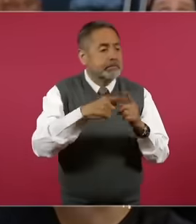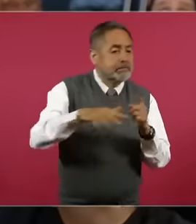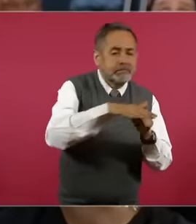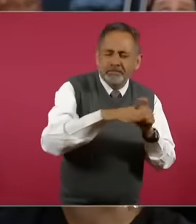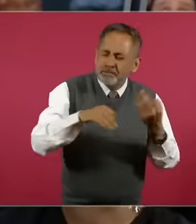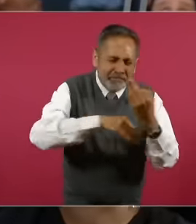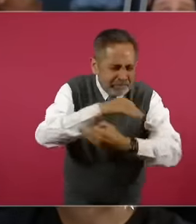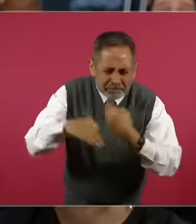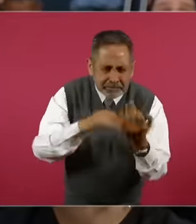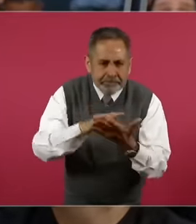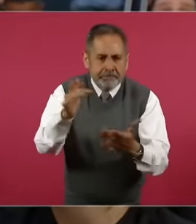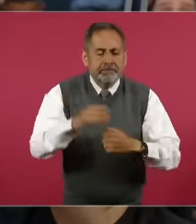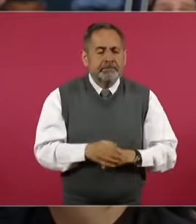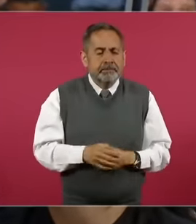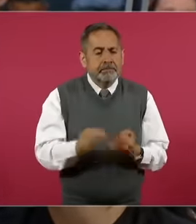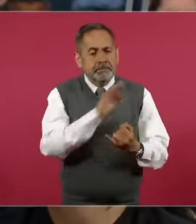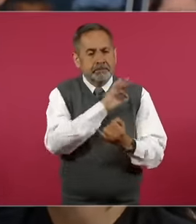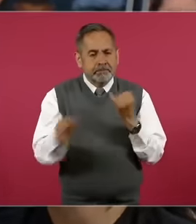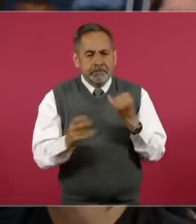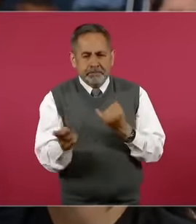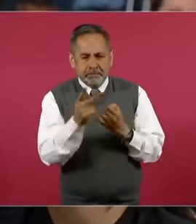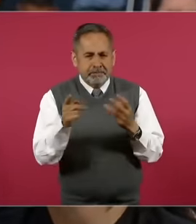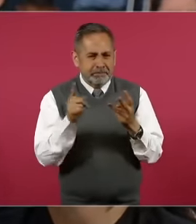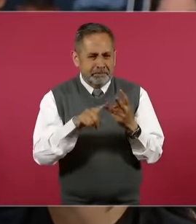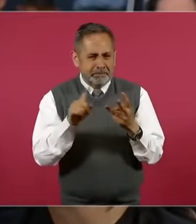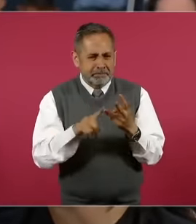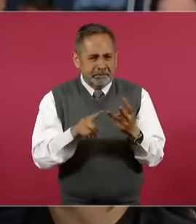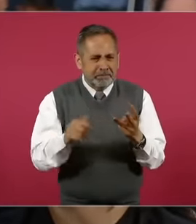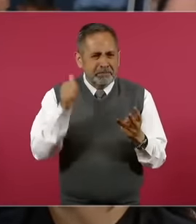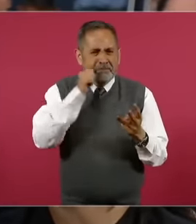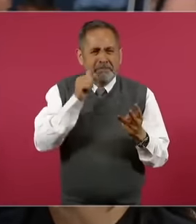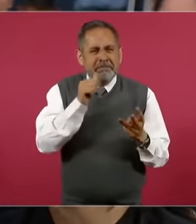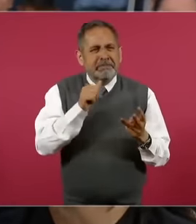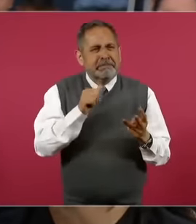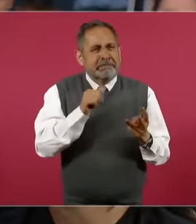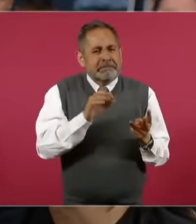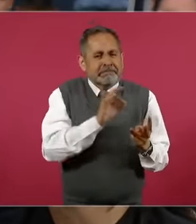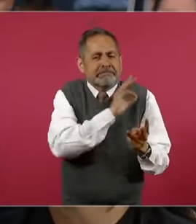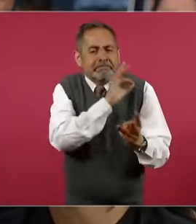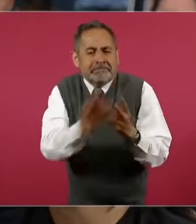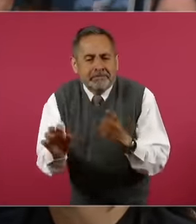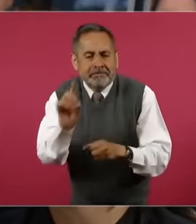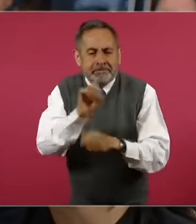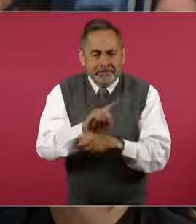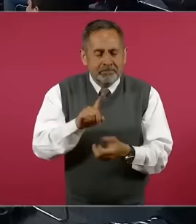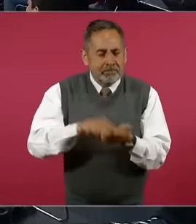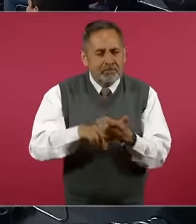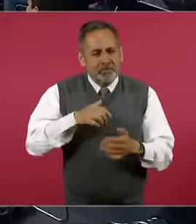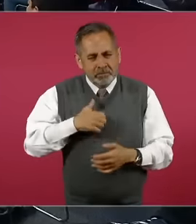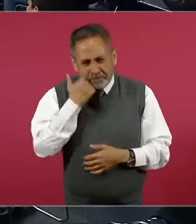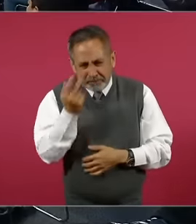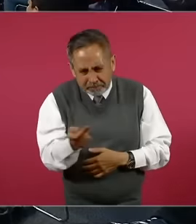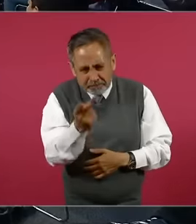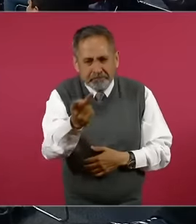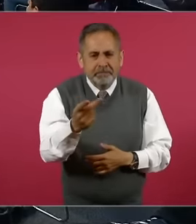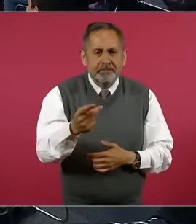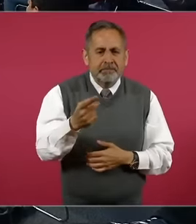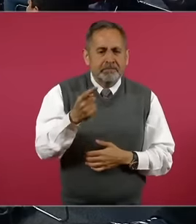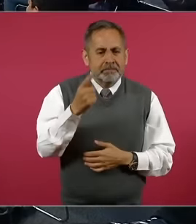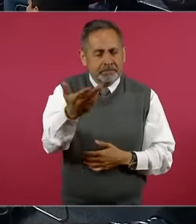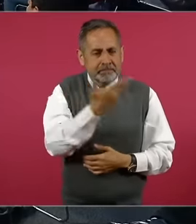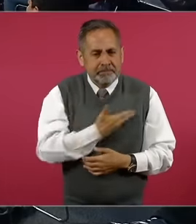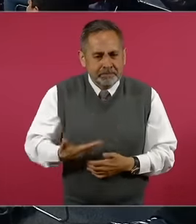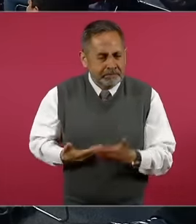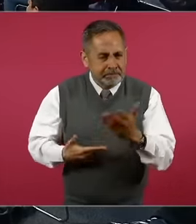Y mi última pregunta es algo que siempre la dejé para el último día y hoy quiero preguntarle,